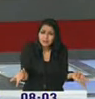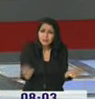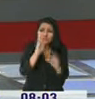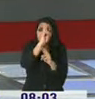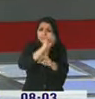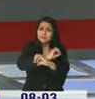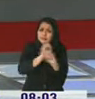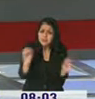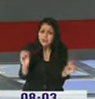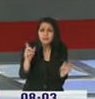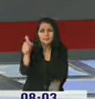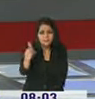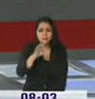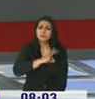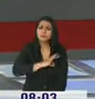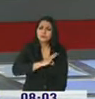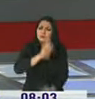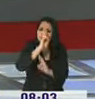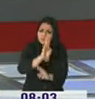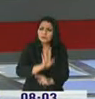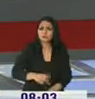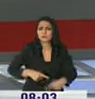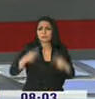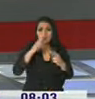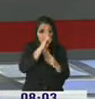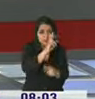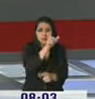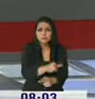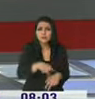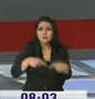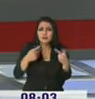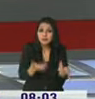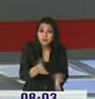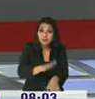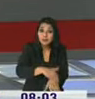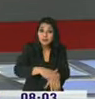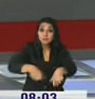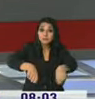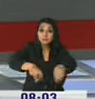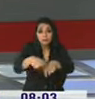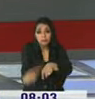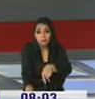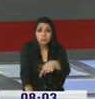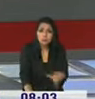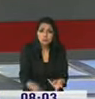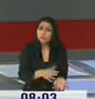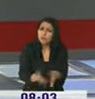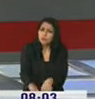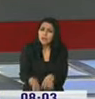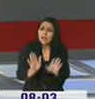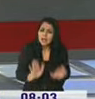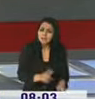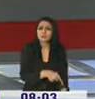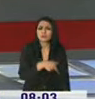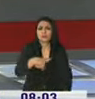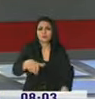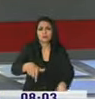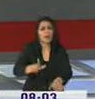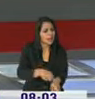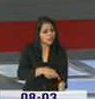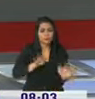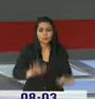eso. Seamos conscientes de nuestras vidas, ¿no? Miren lo que se ocasionó. Es lamentable y es una muy mala costumbre que tenemos.